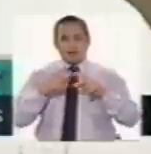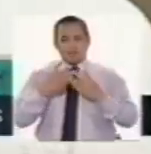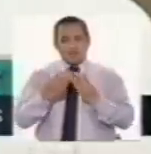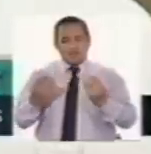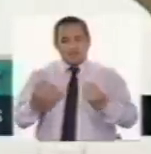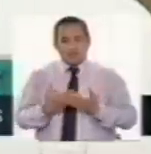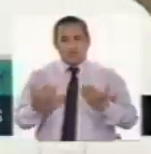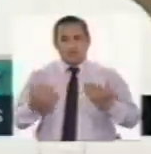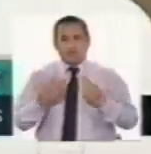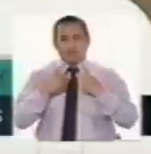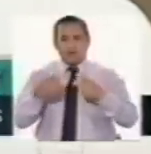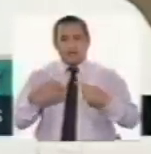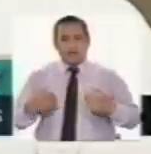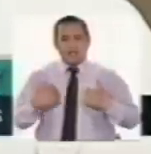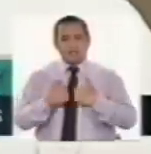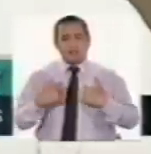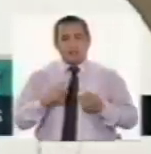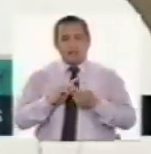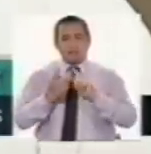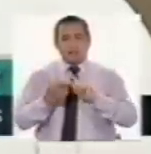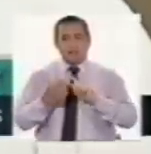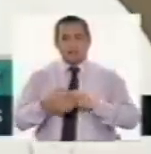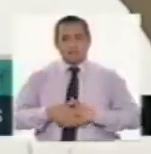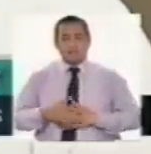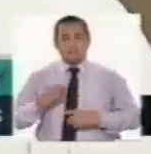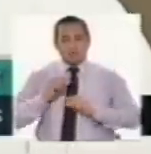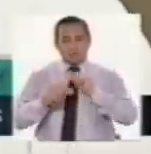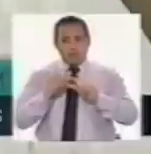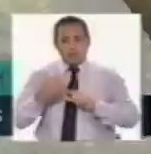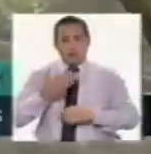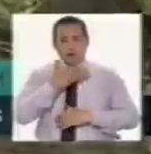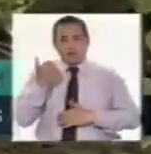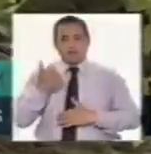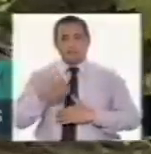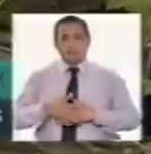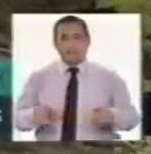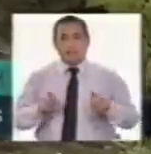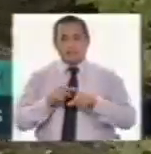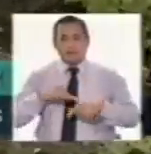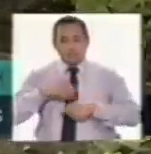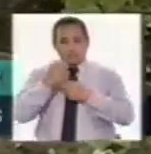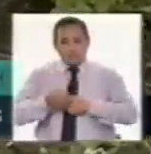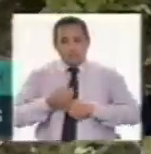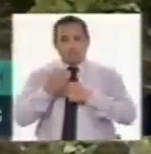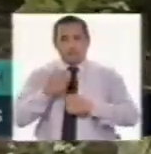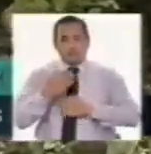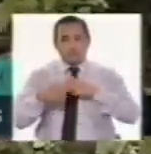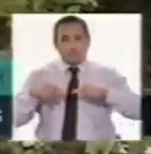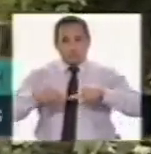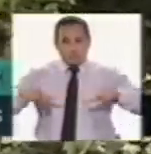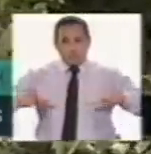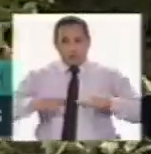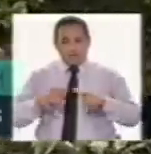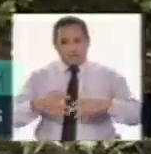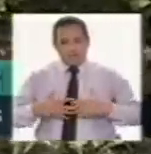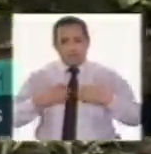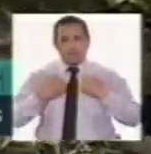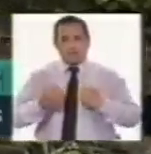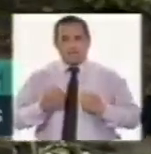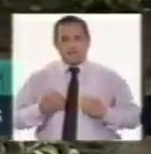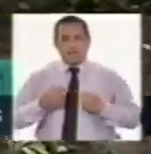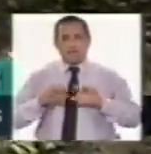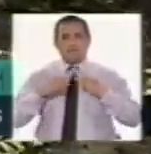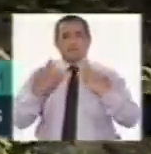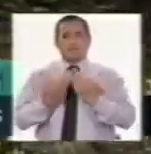presente para foturo voy a cambiar va a mejorar va a mejorar mi chacra emprendedora oju buñay fortalece la producción